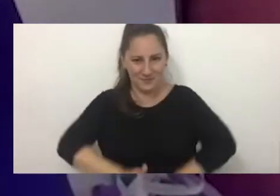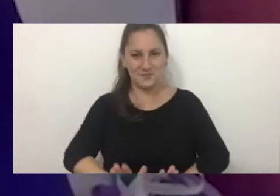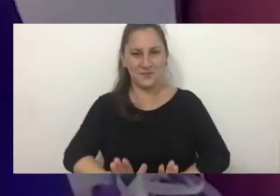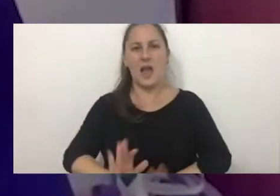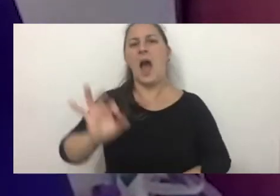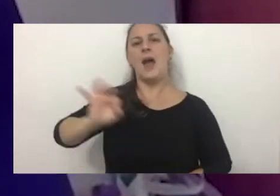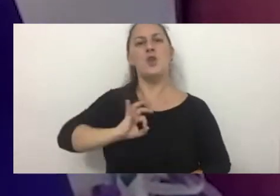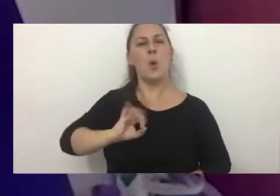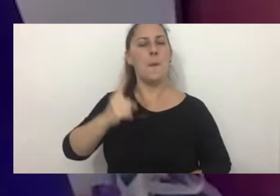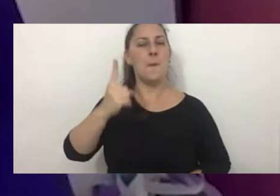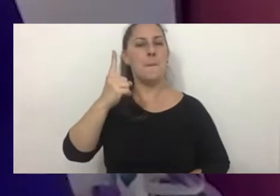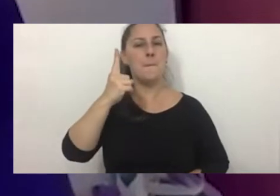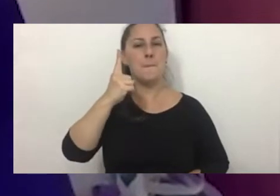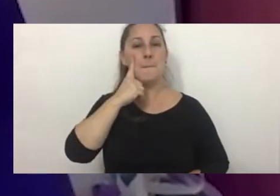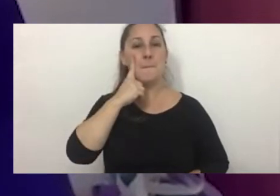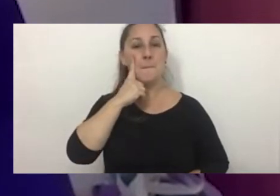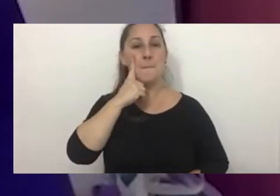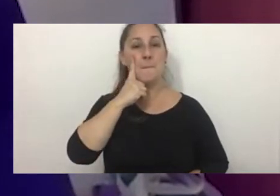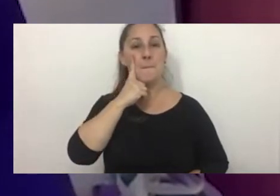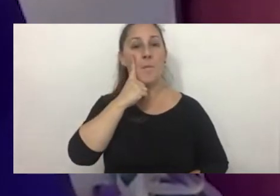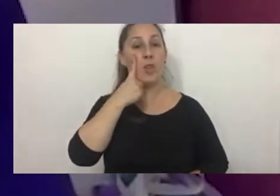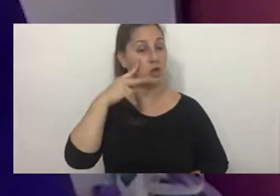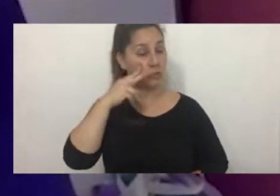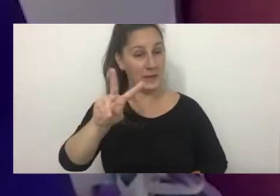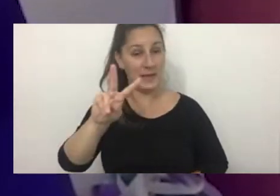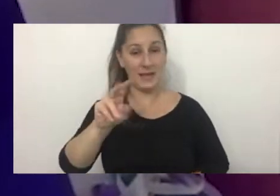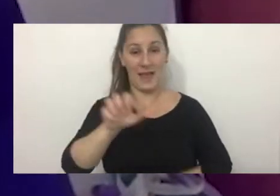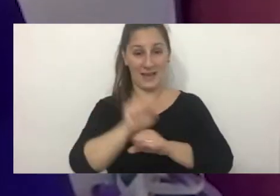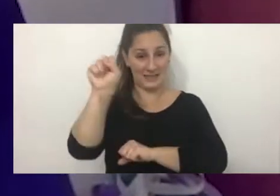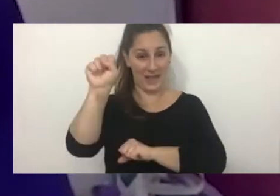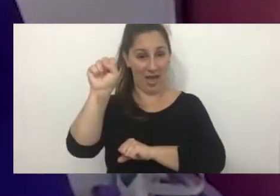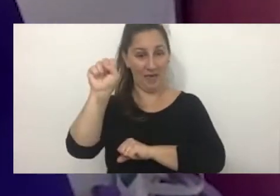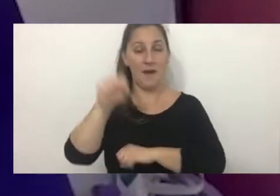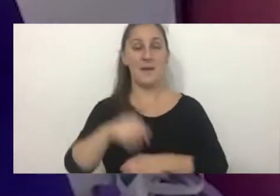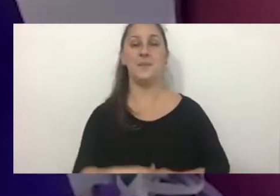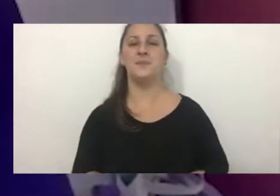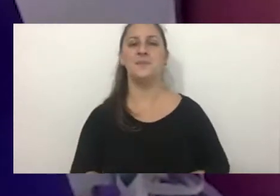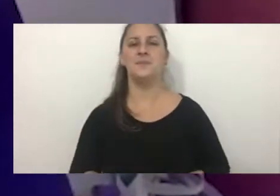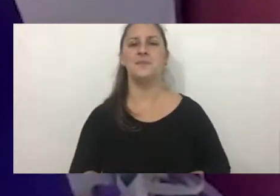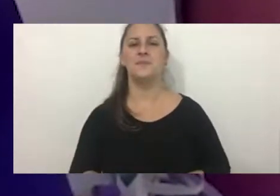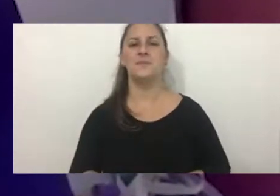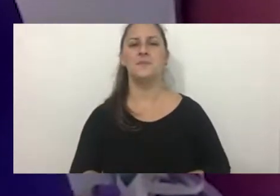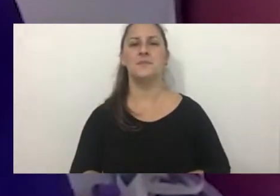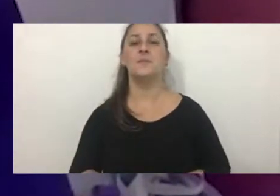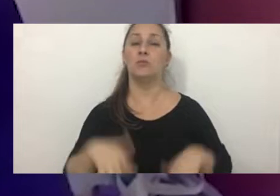para que, bueno, justamente podamos elegir el tipo de parto que queremos.